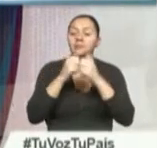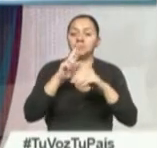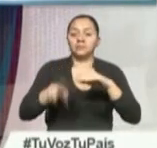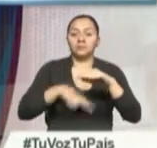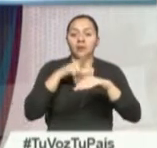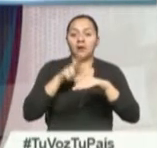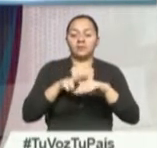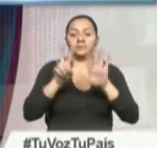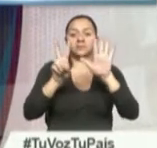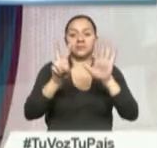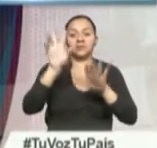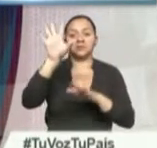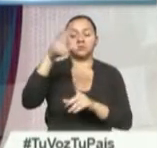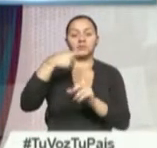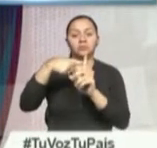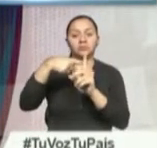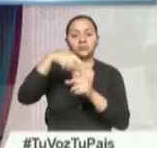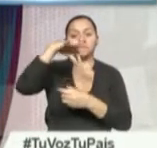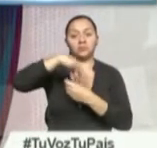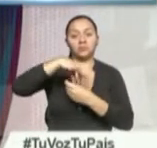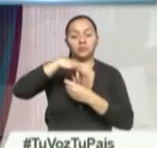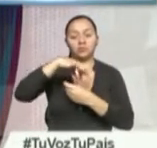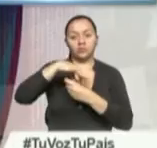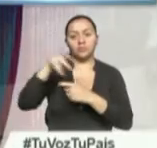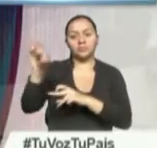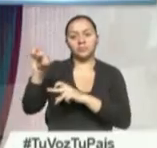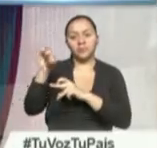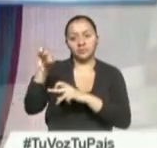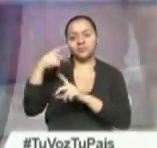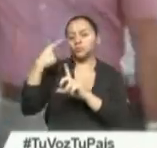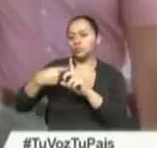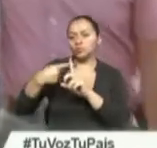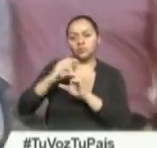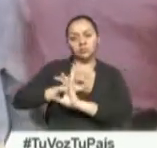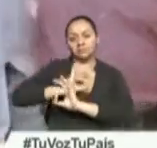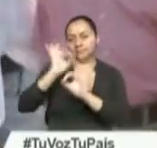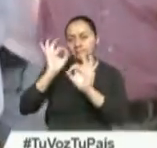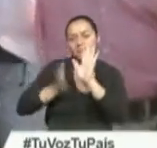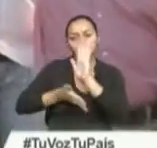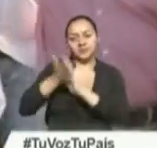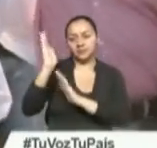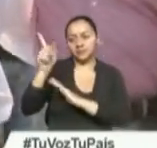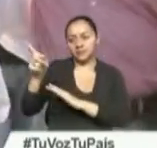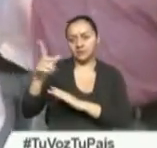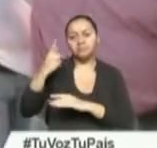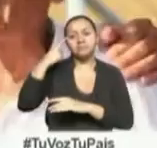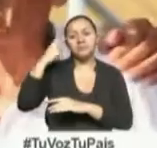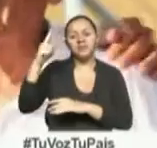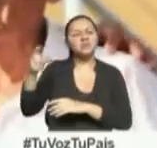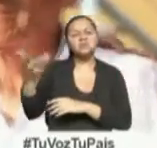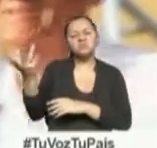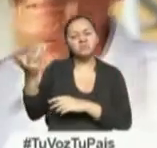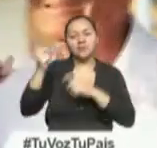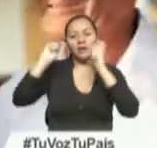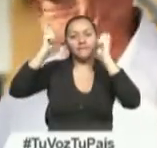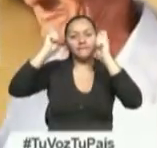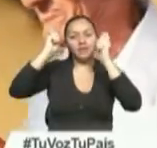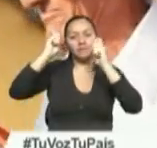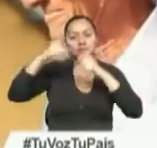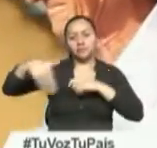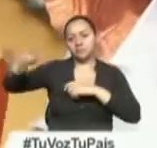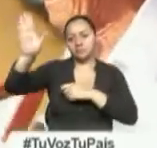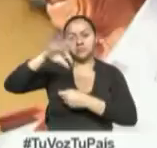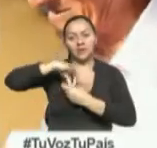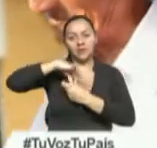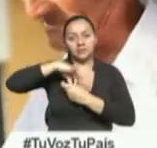con 75 votos una licencia sin sueldo a favor del vicepresidente de la República, Jorge Glass Espinel, quien participa como